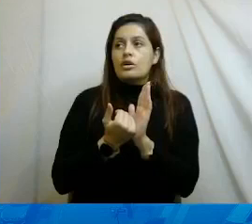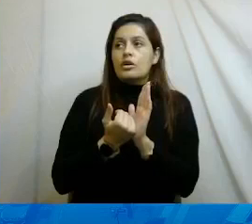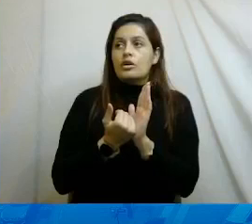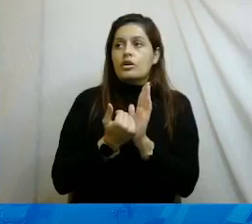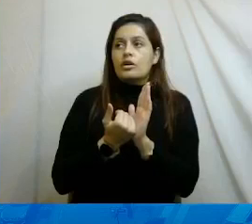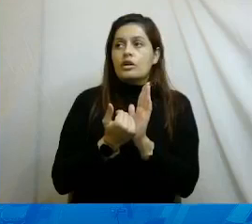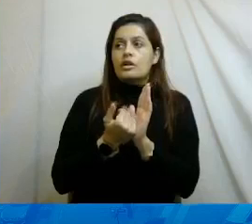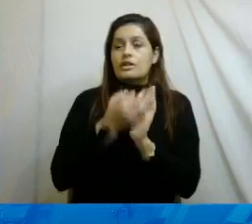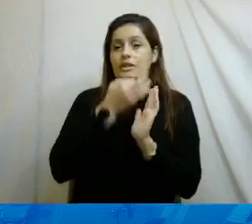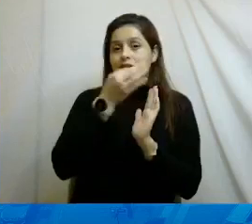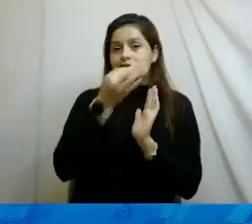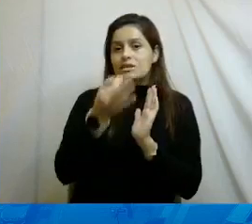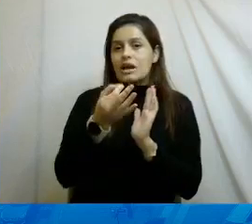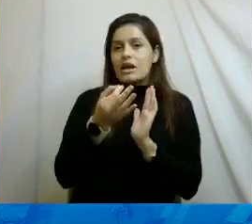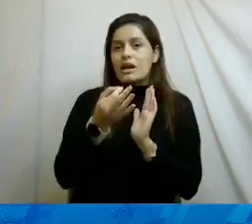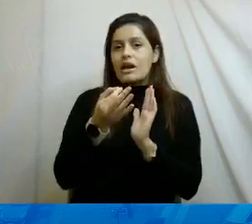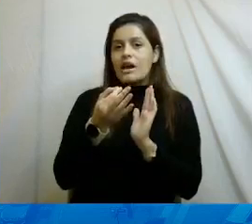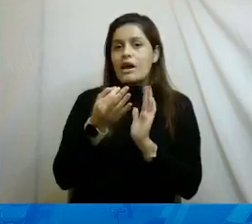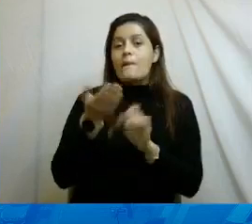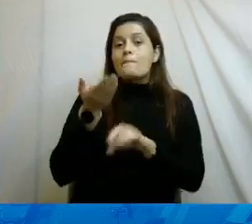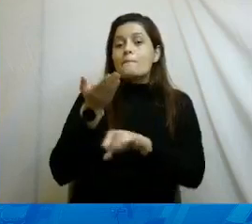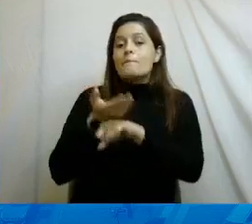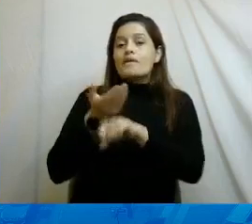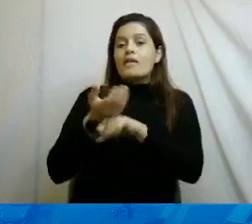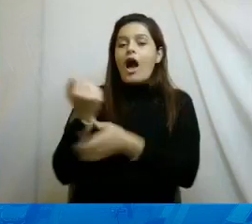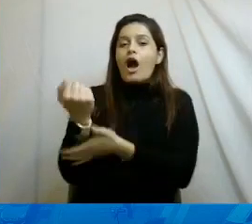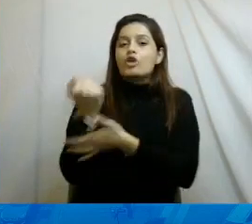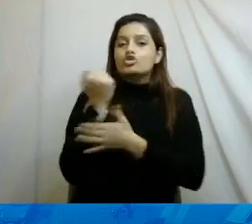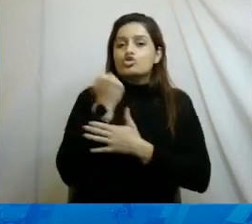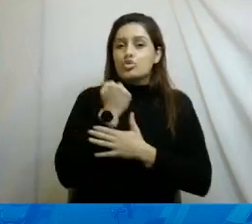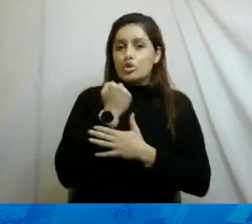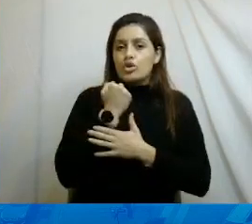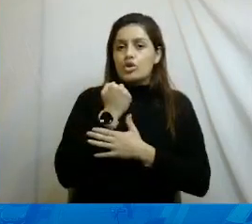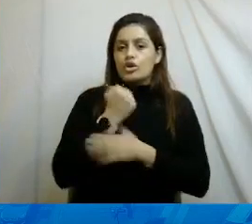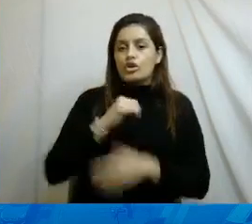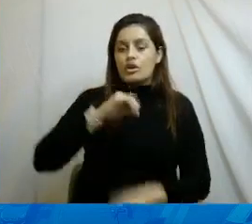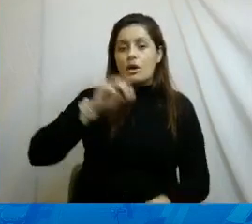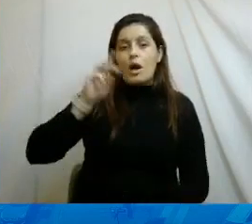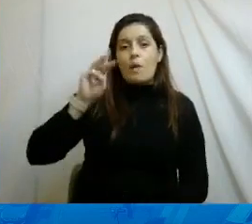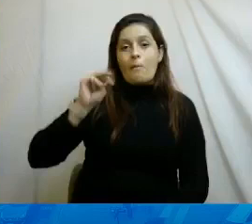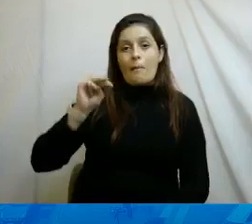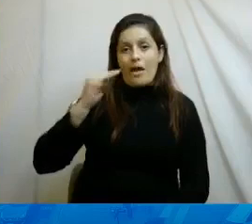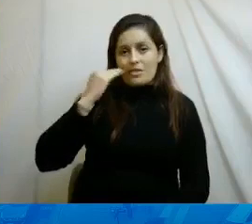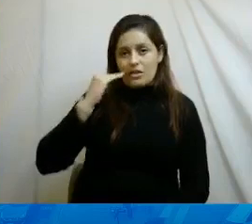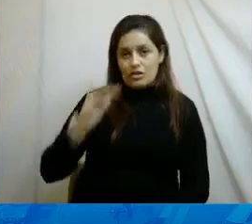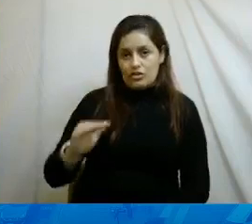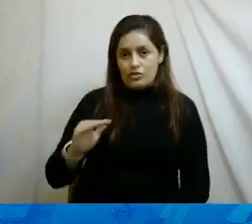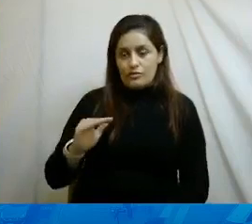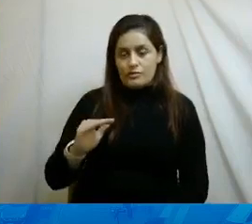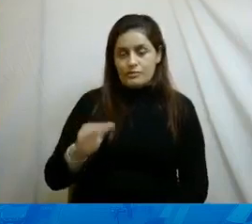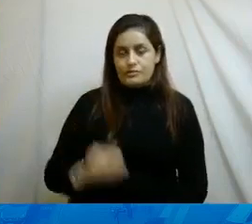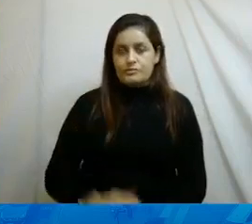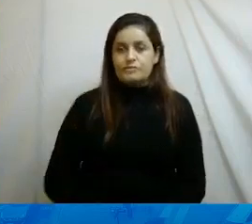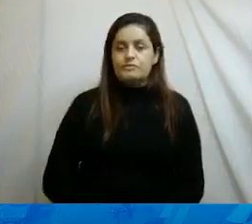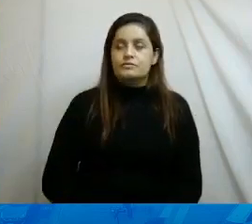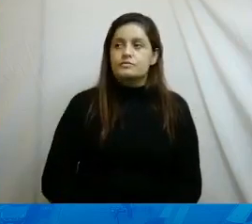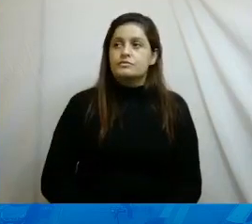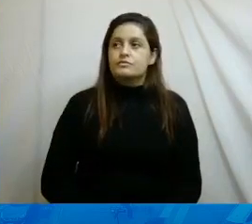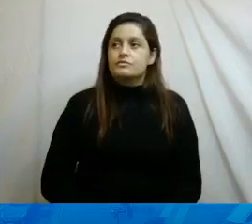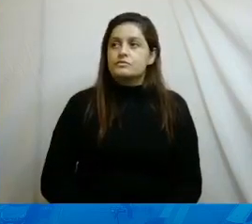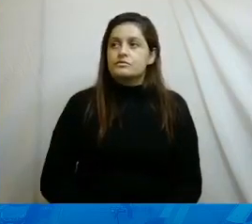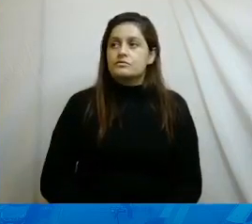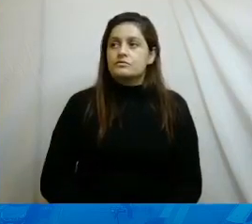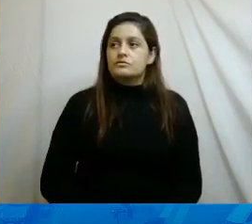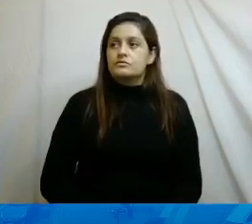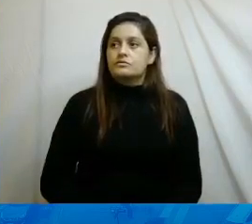que estaba pidiendo ayuda a gritos Jennifer, la mamá de Rodrigo. Y ante